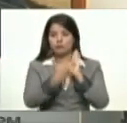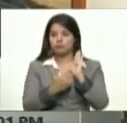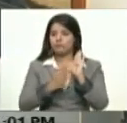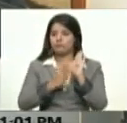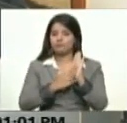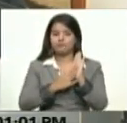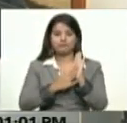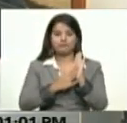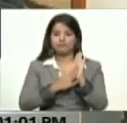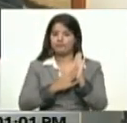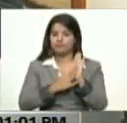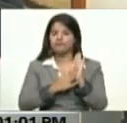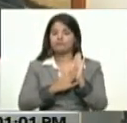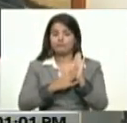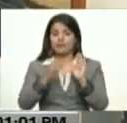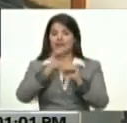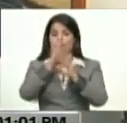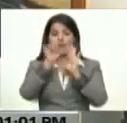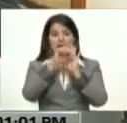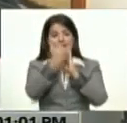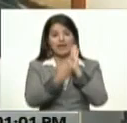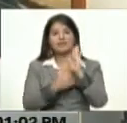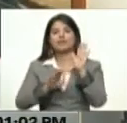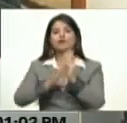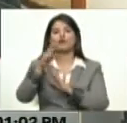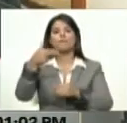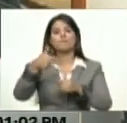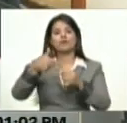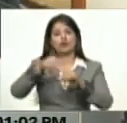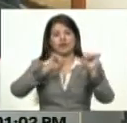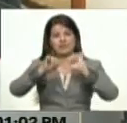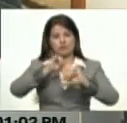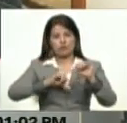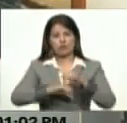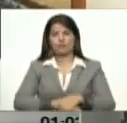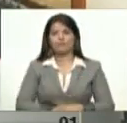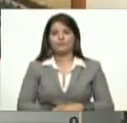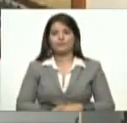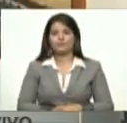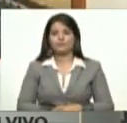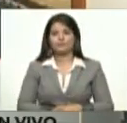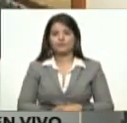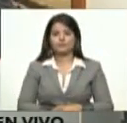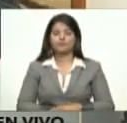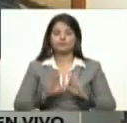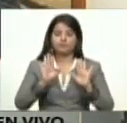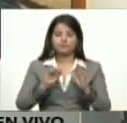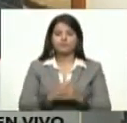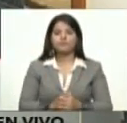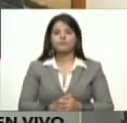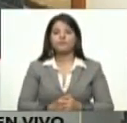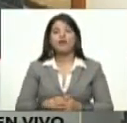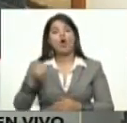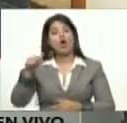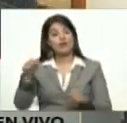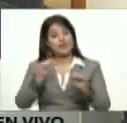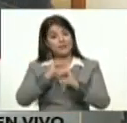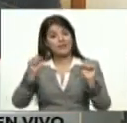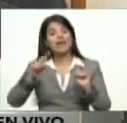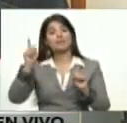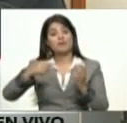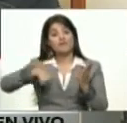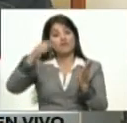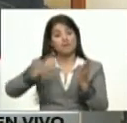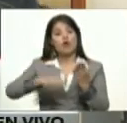en la Ley de Desarrollo Petroquímico. Esta mañana el presidente también firmaba el decreto